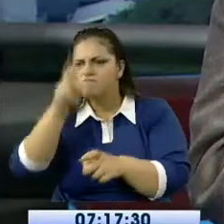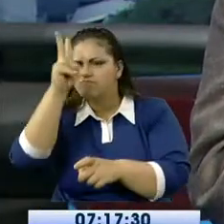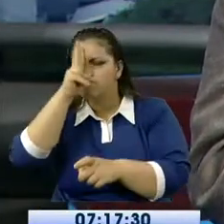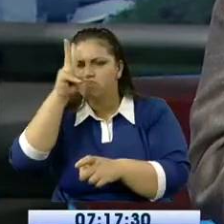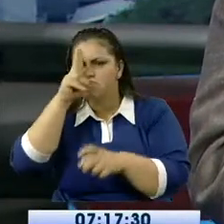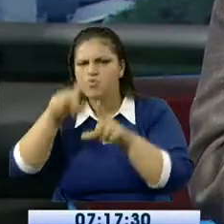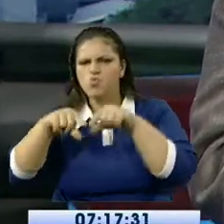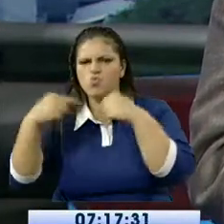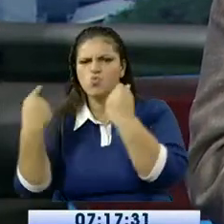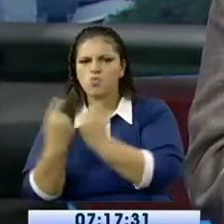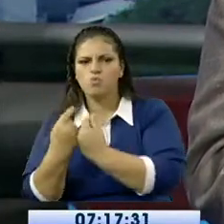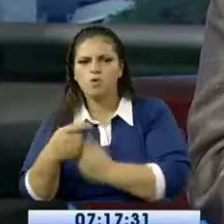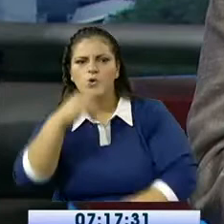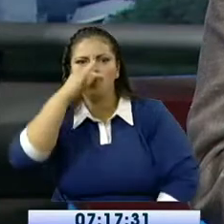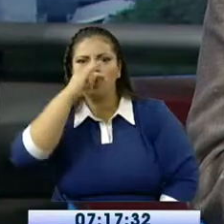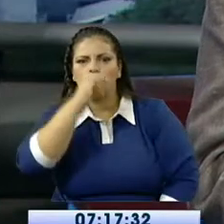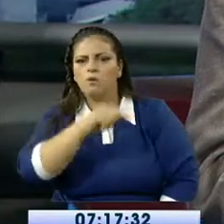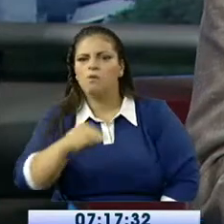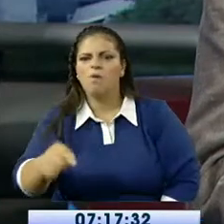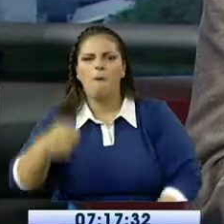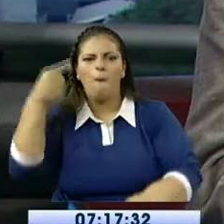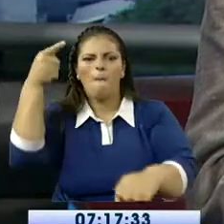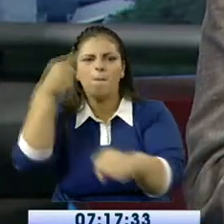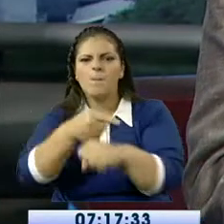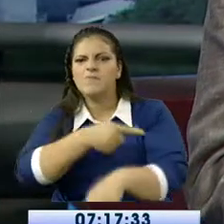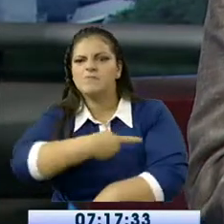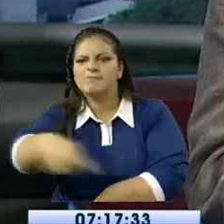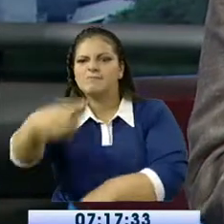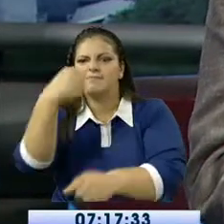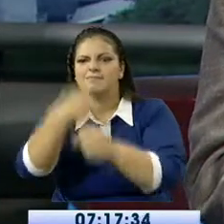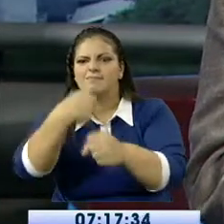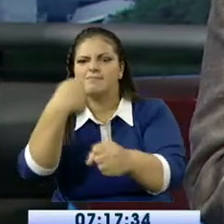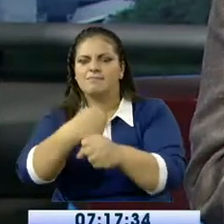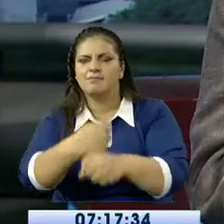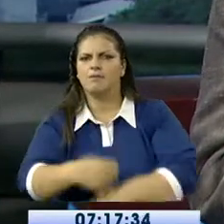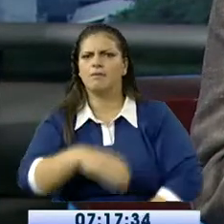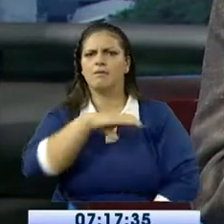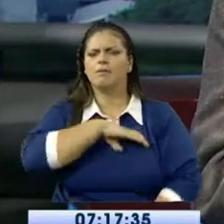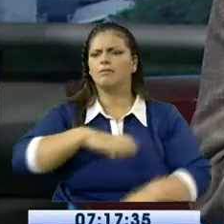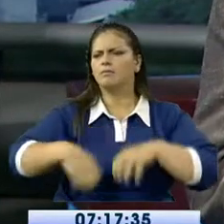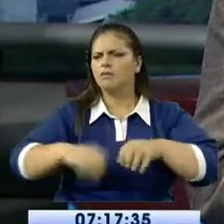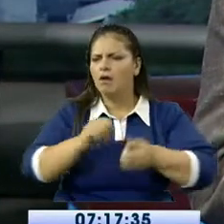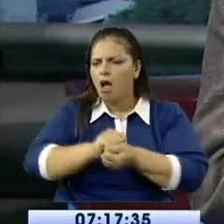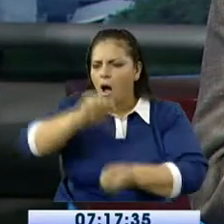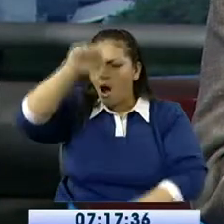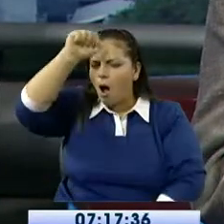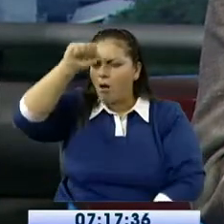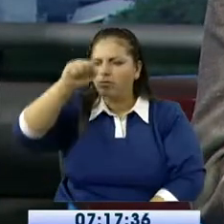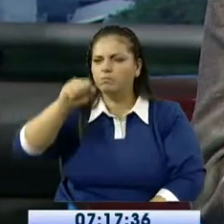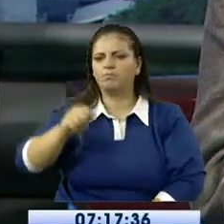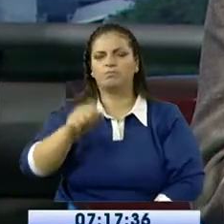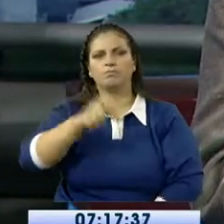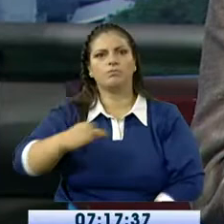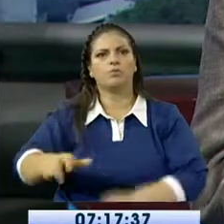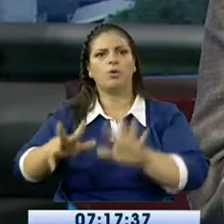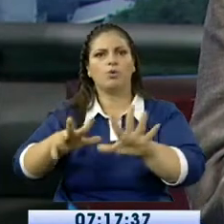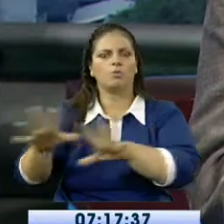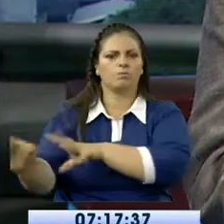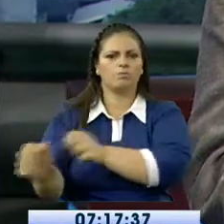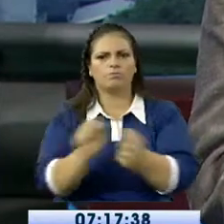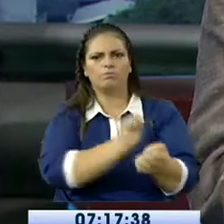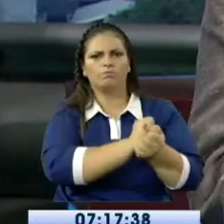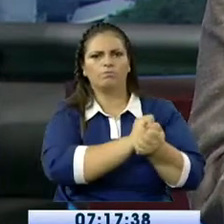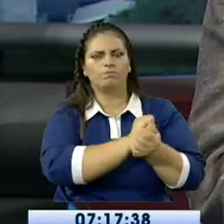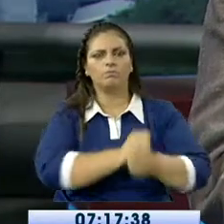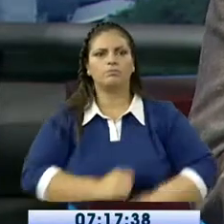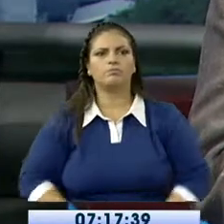Quito. Durante el operativo, 8 personas fueron detenidas y 6 viviendas allanadas en distintos puntos de la capital. Según